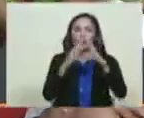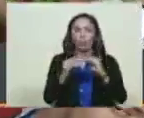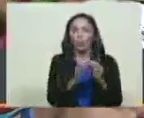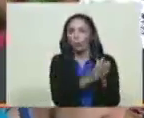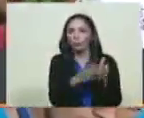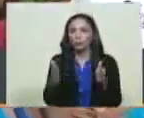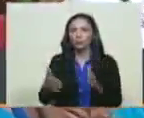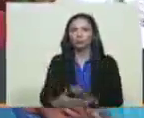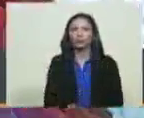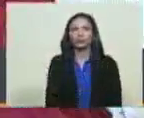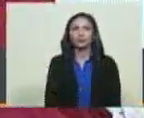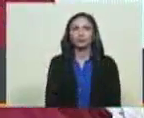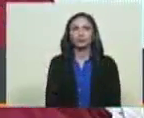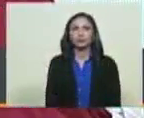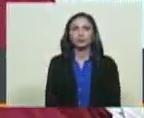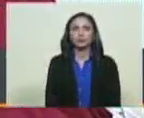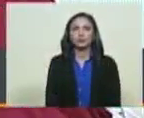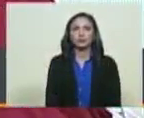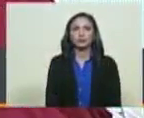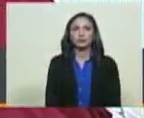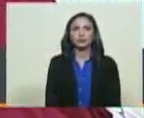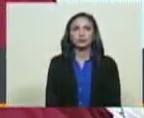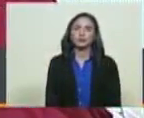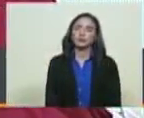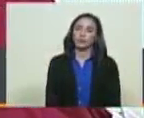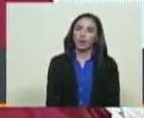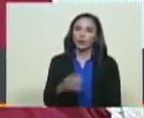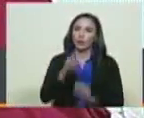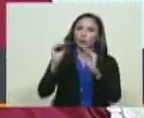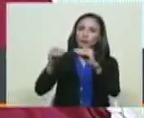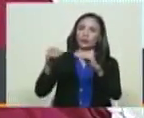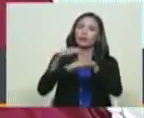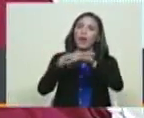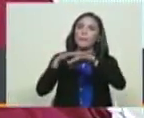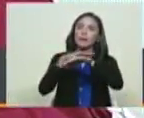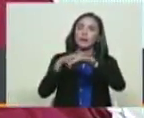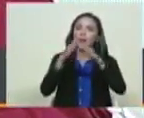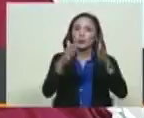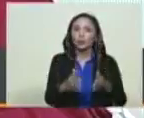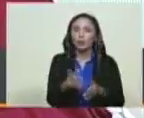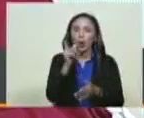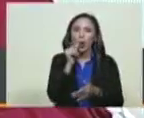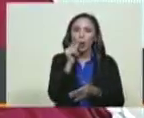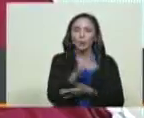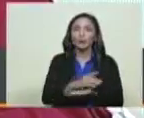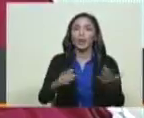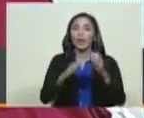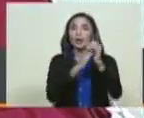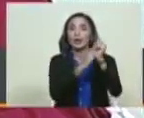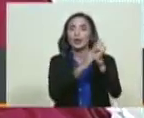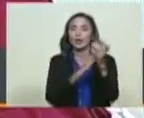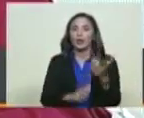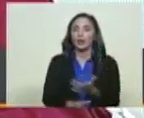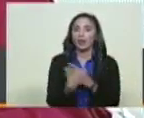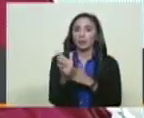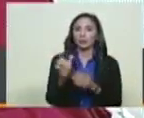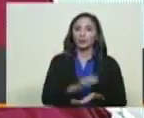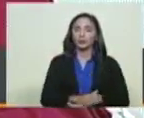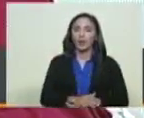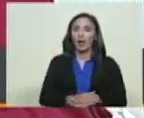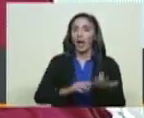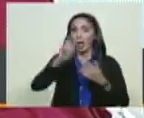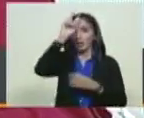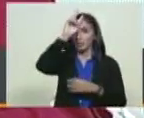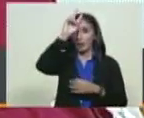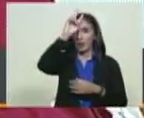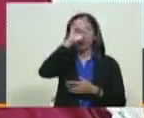por eso le pedí al ministro joven militante de la jp su mes tarek el aissami que